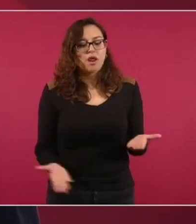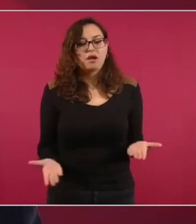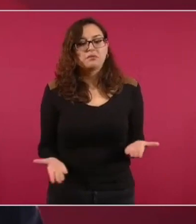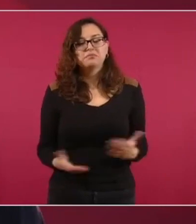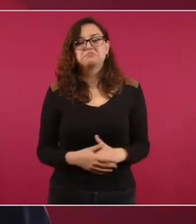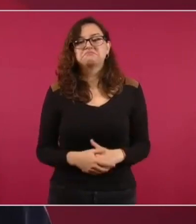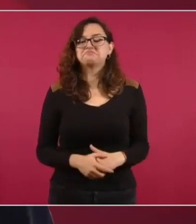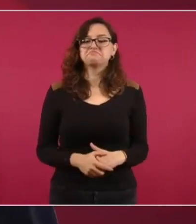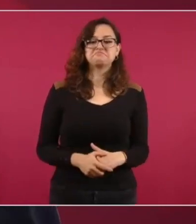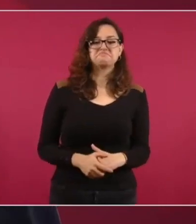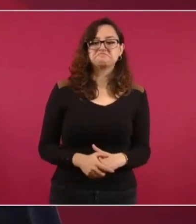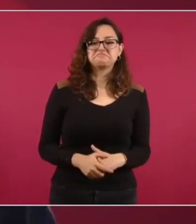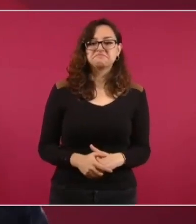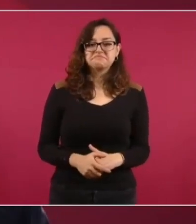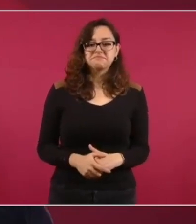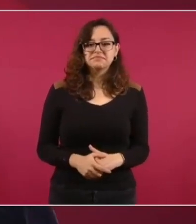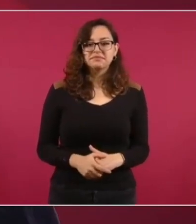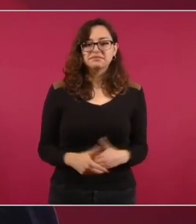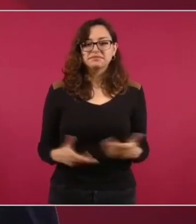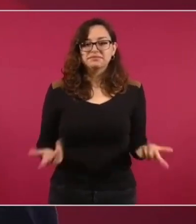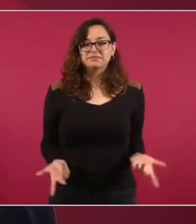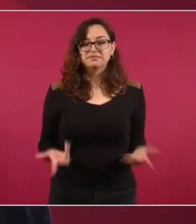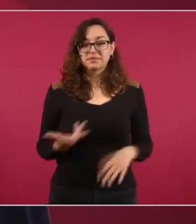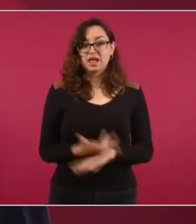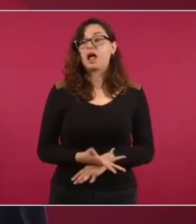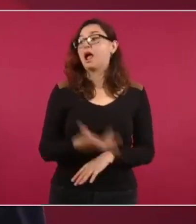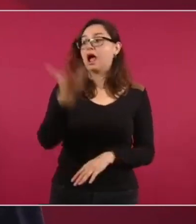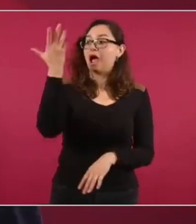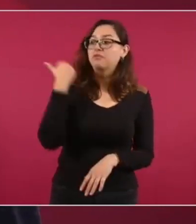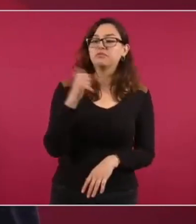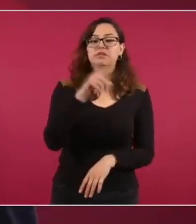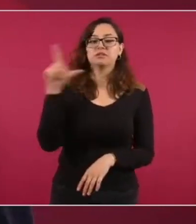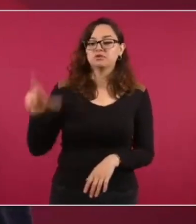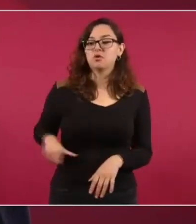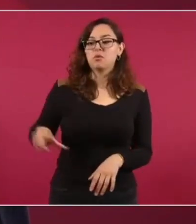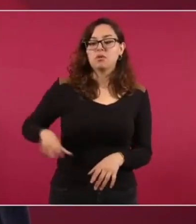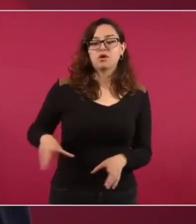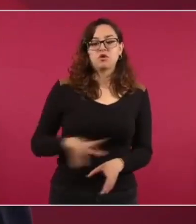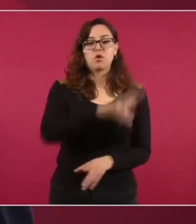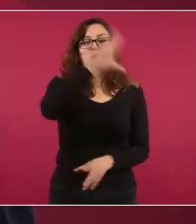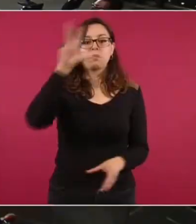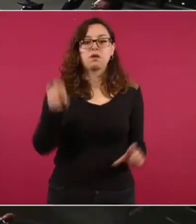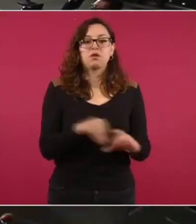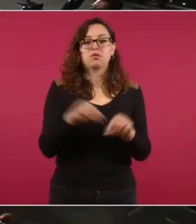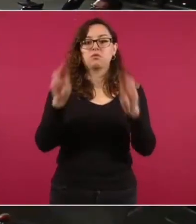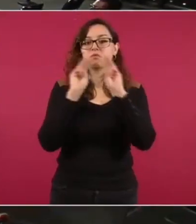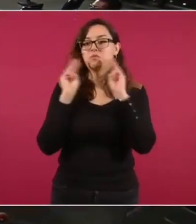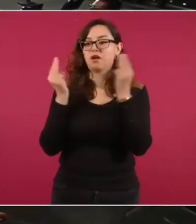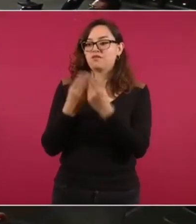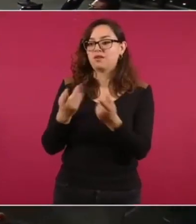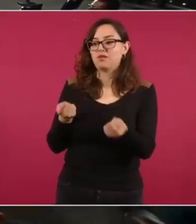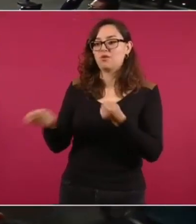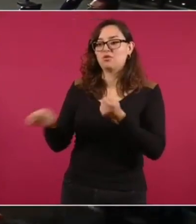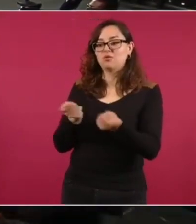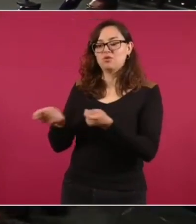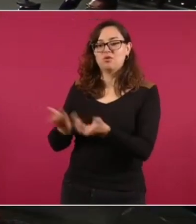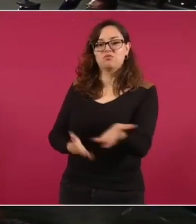el gobierno estaba en manos de delincuentes.